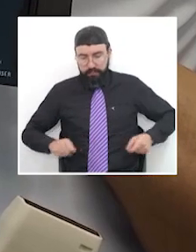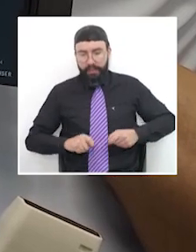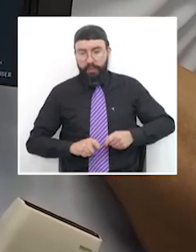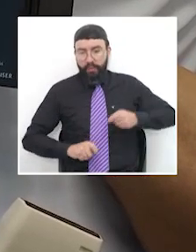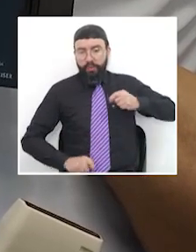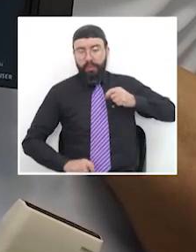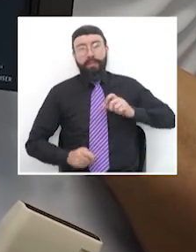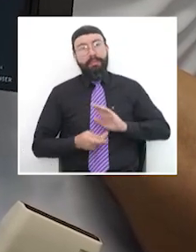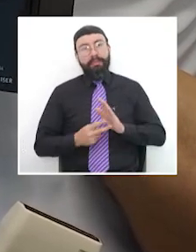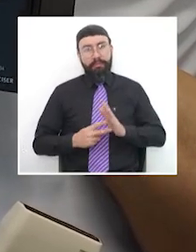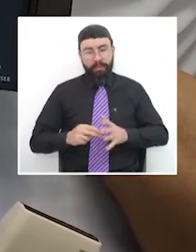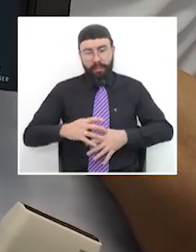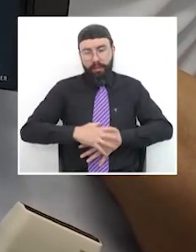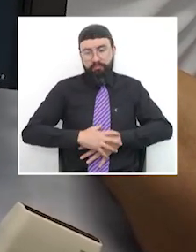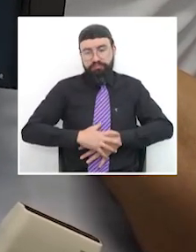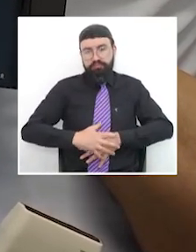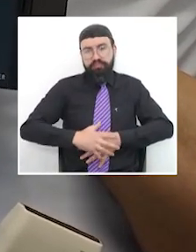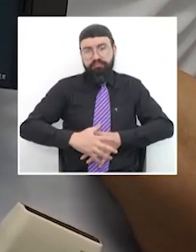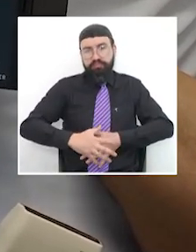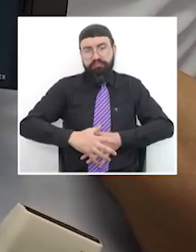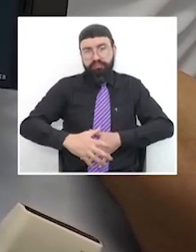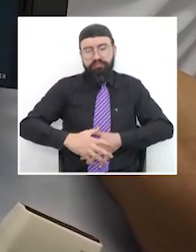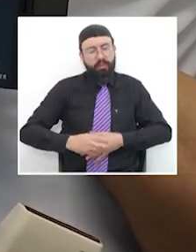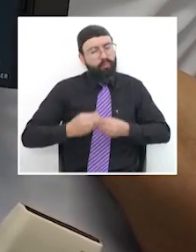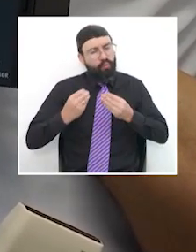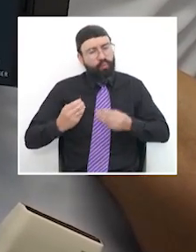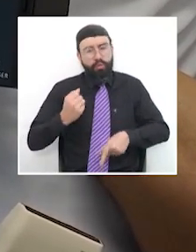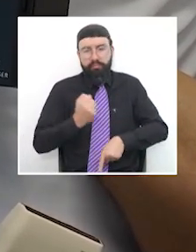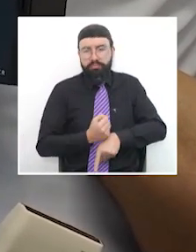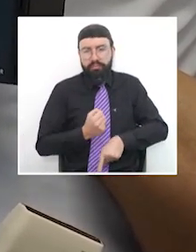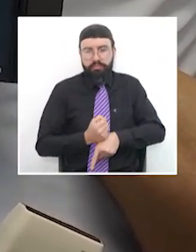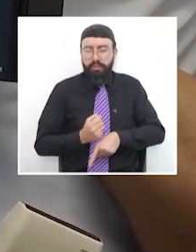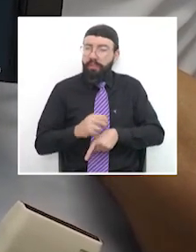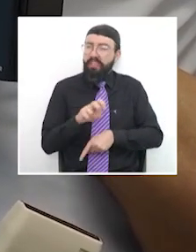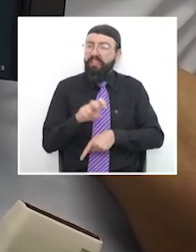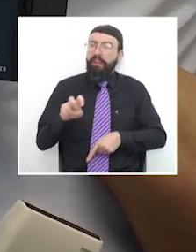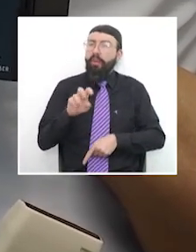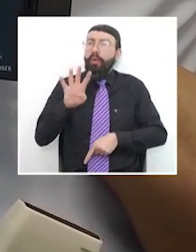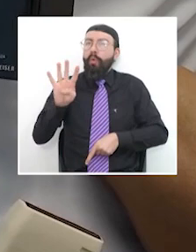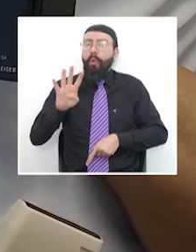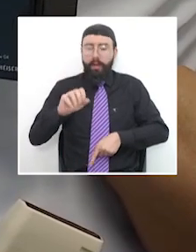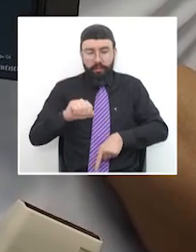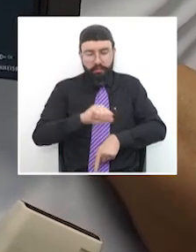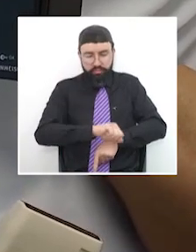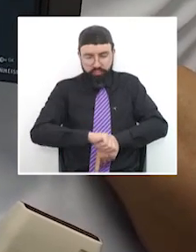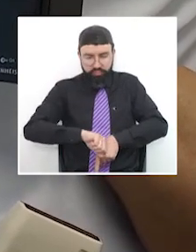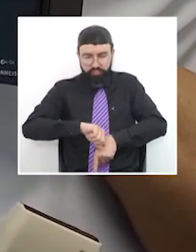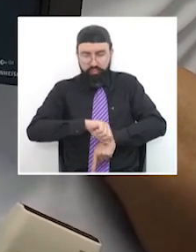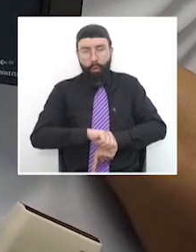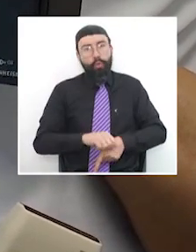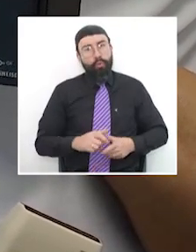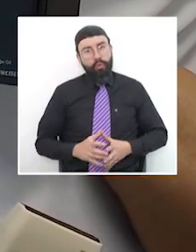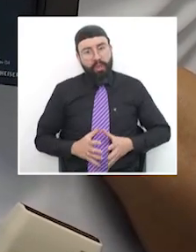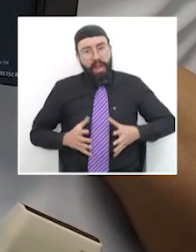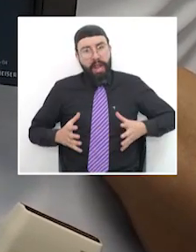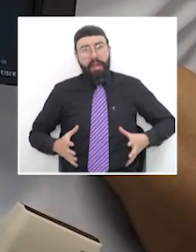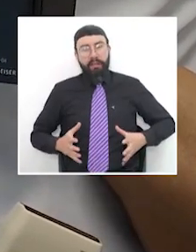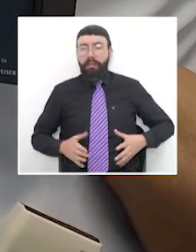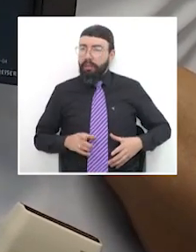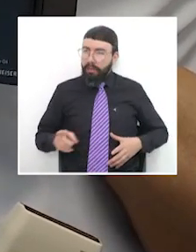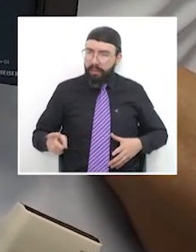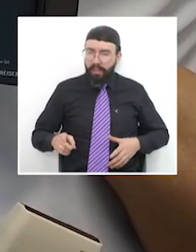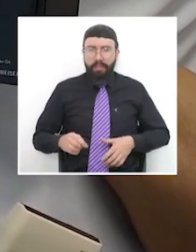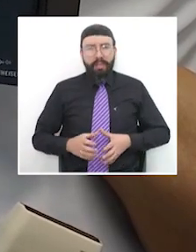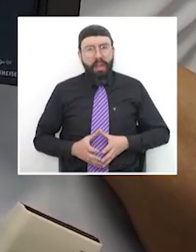que es una próstata bastante crecida, en un estado ya 4, máximo crecimiento. Por el tamaño que tiene la próstata, debe